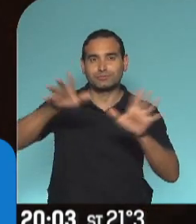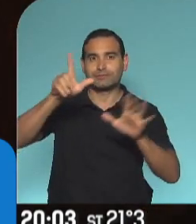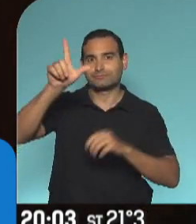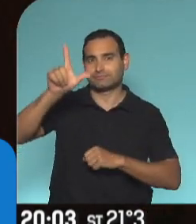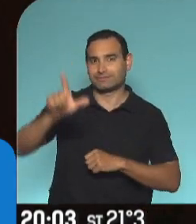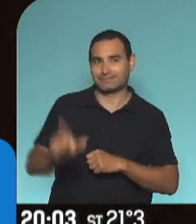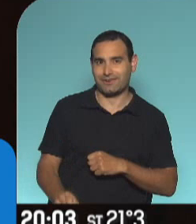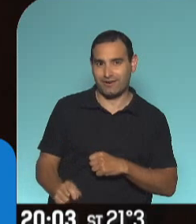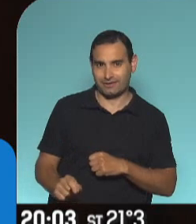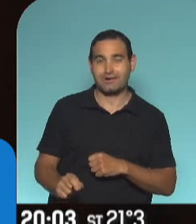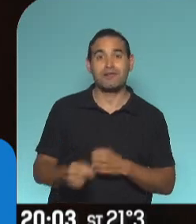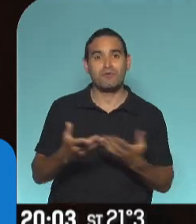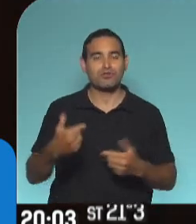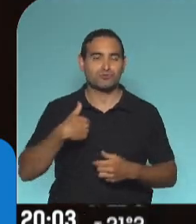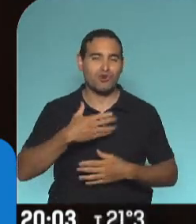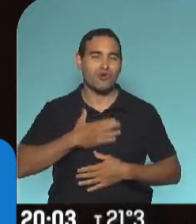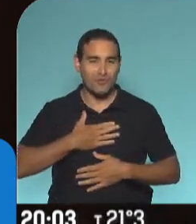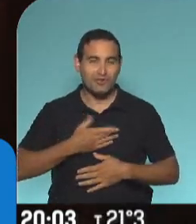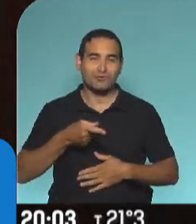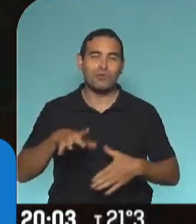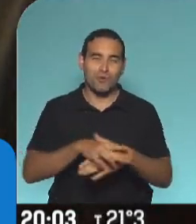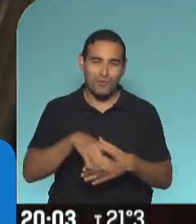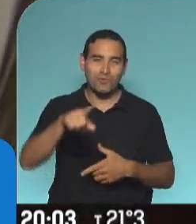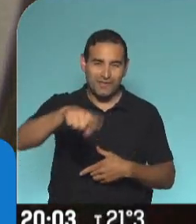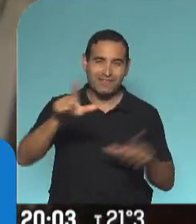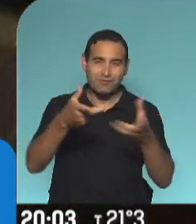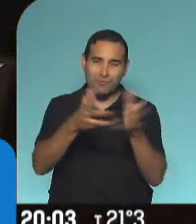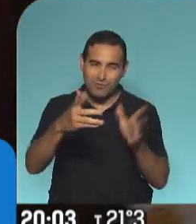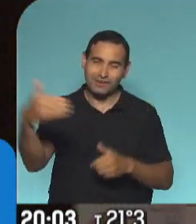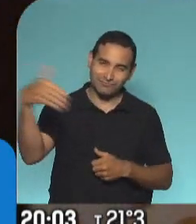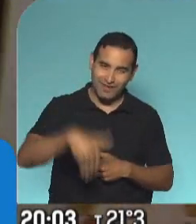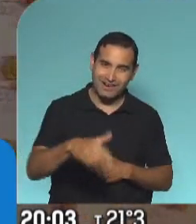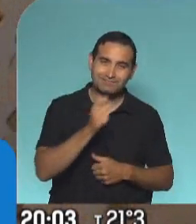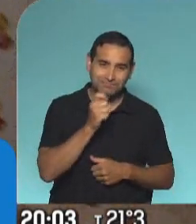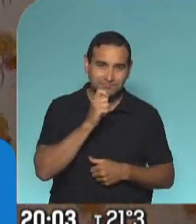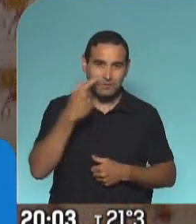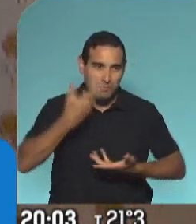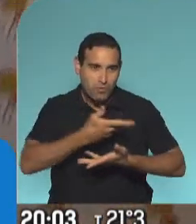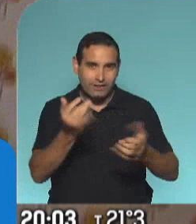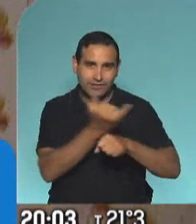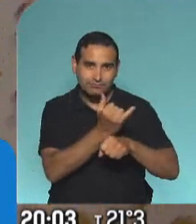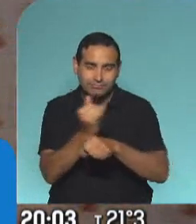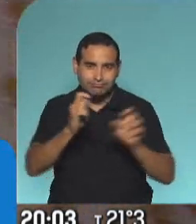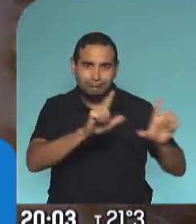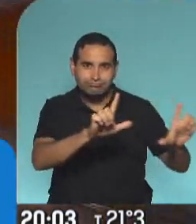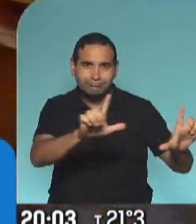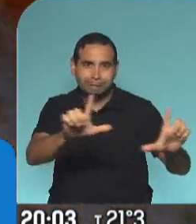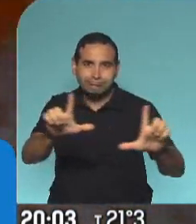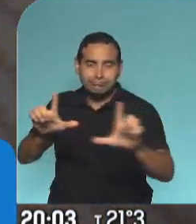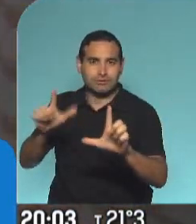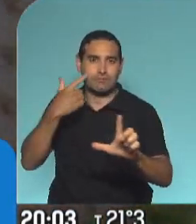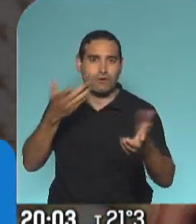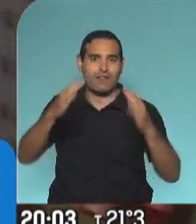no es negocio. Por eso estoy muy contento que hayan venido y puedan mostrarle a todo lo que es la República